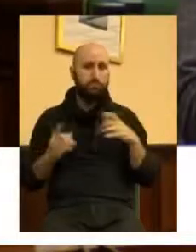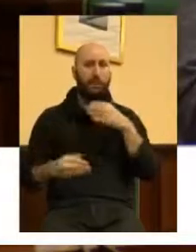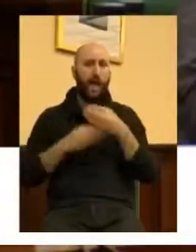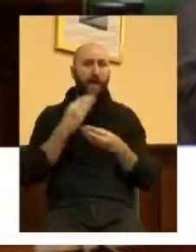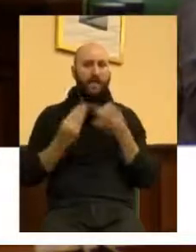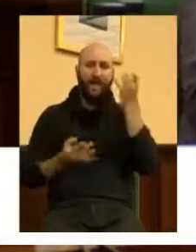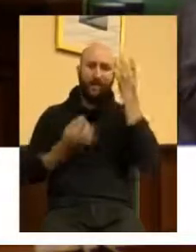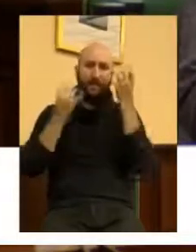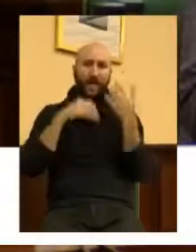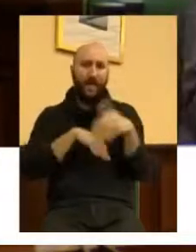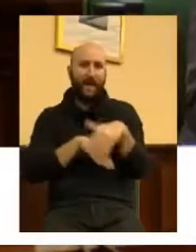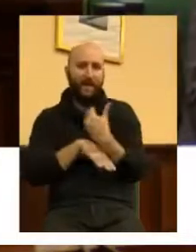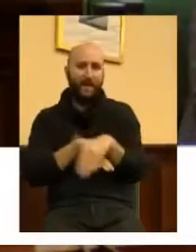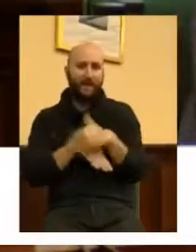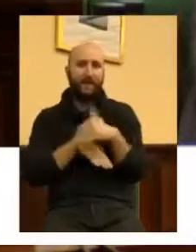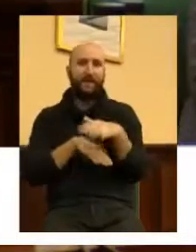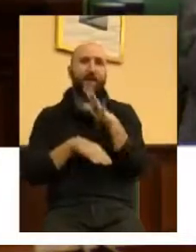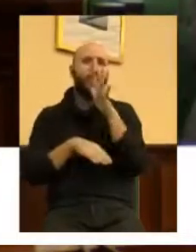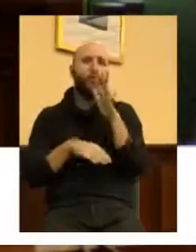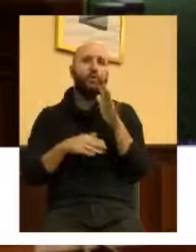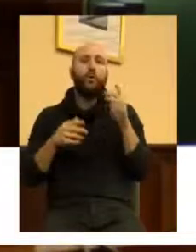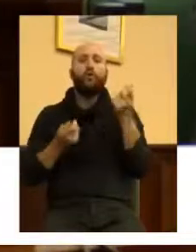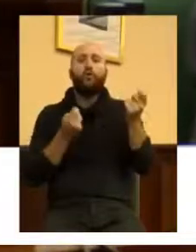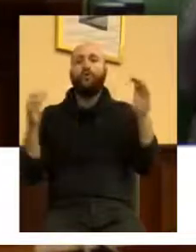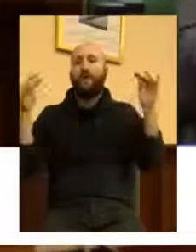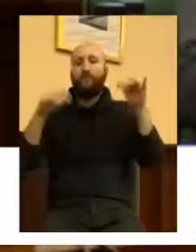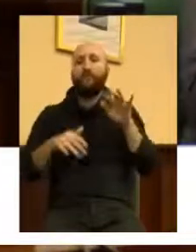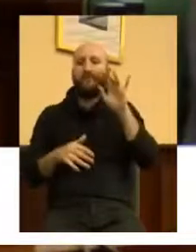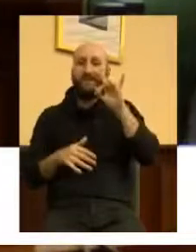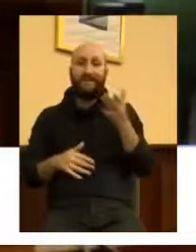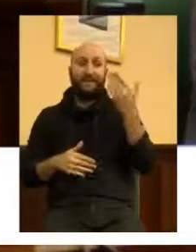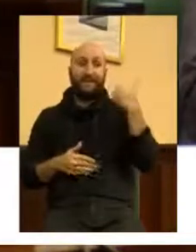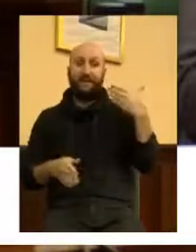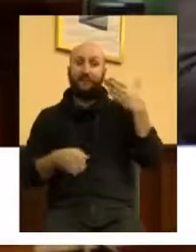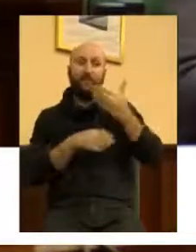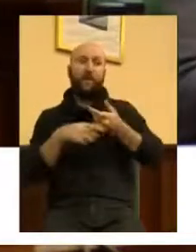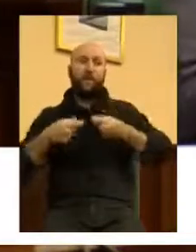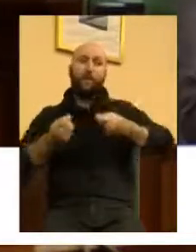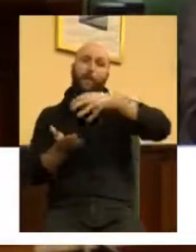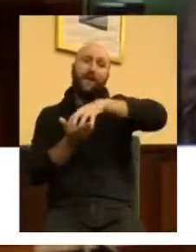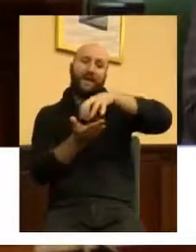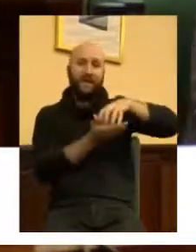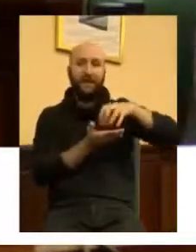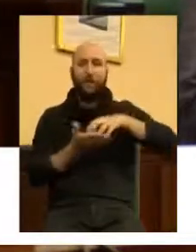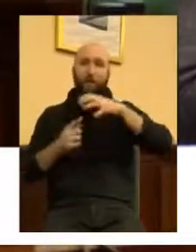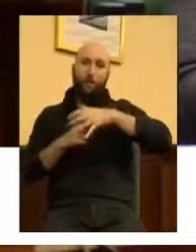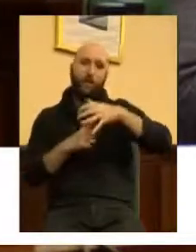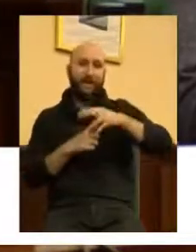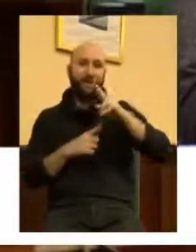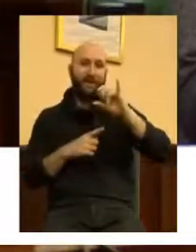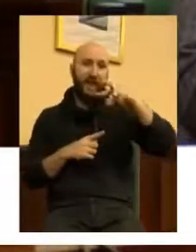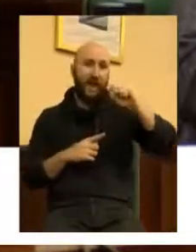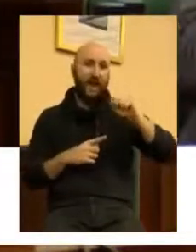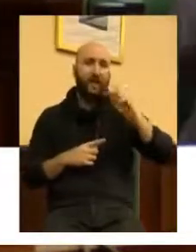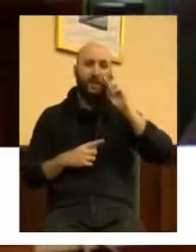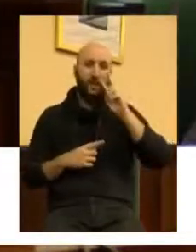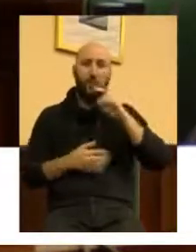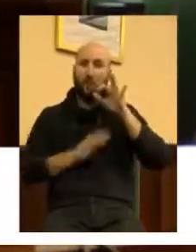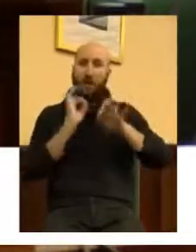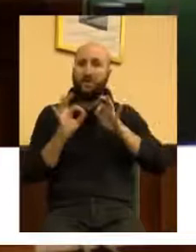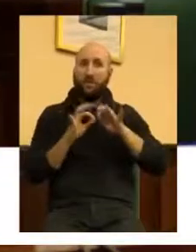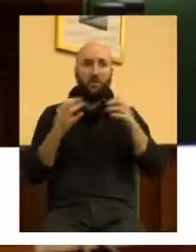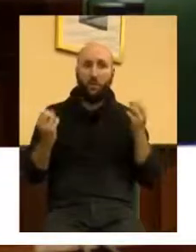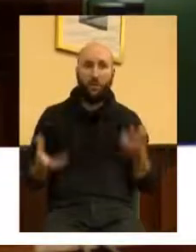en la calle con un determinado control de aforos. Yo el otro día estuve en el mercadillo del Parque Liana y, francamente, me pareció que estaba muy bien